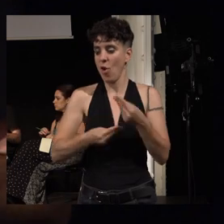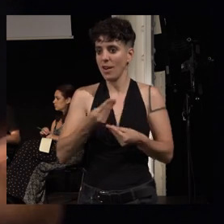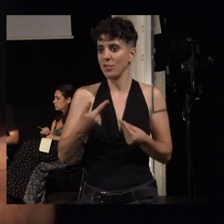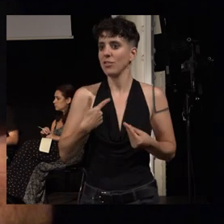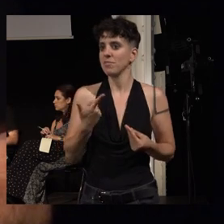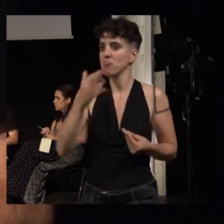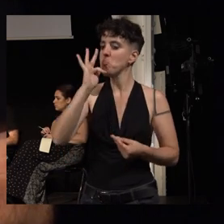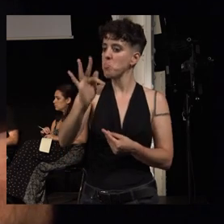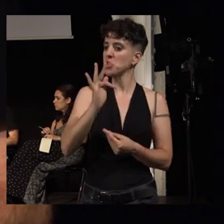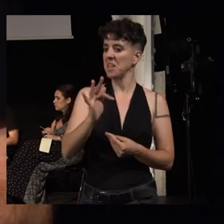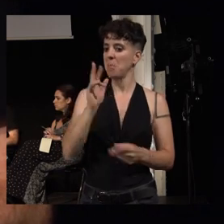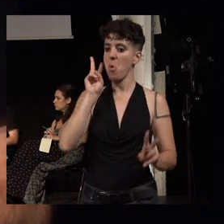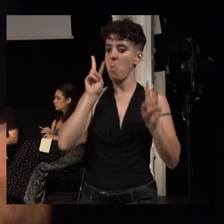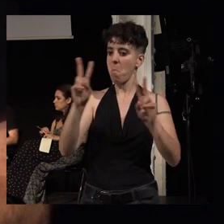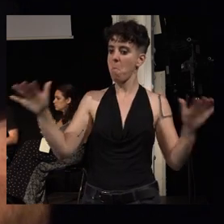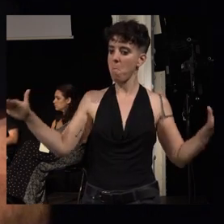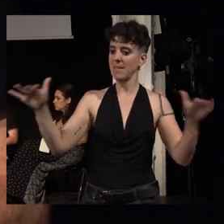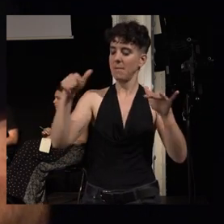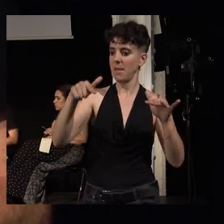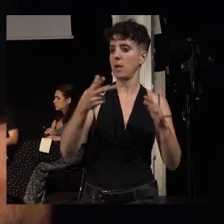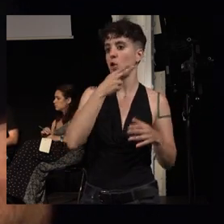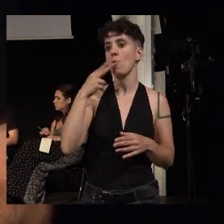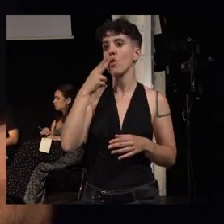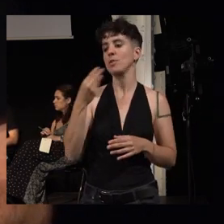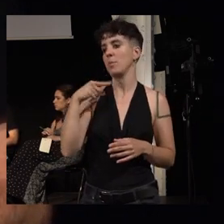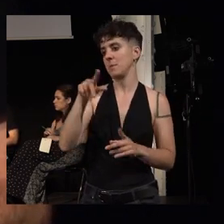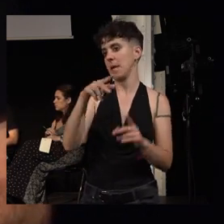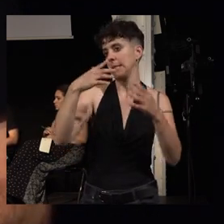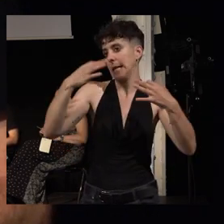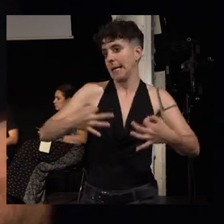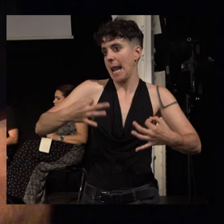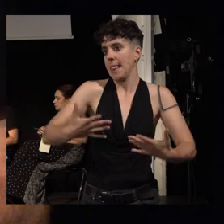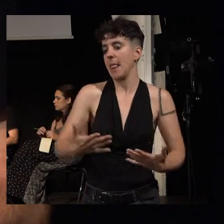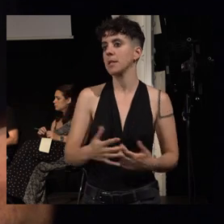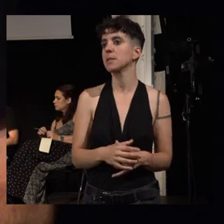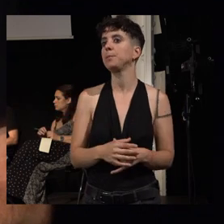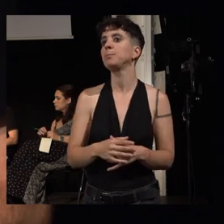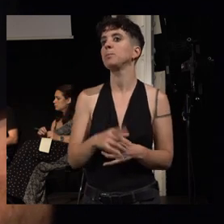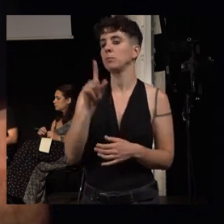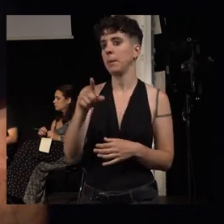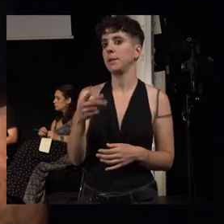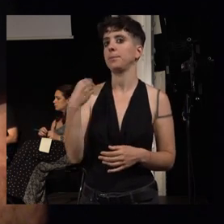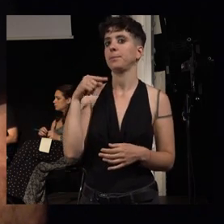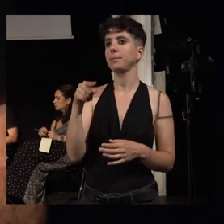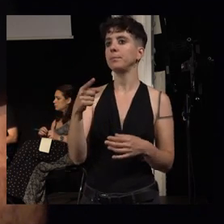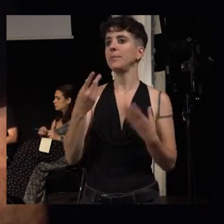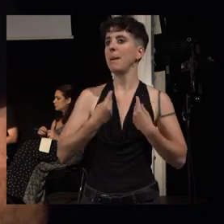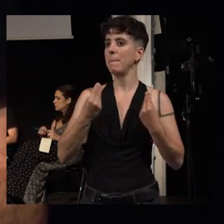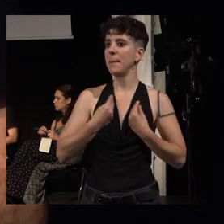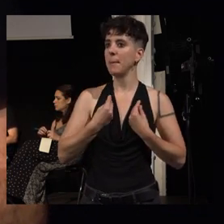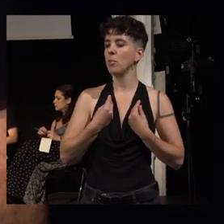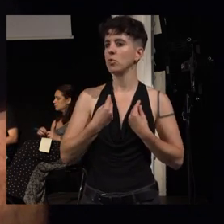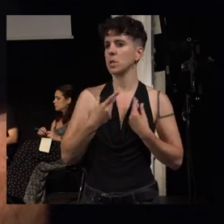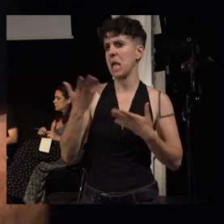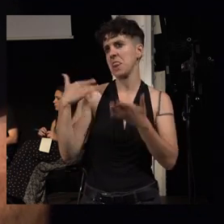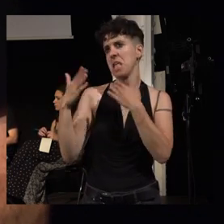ese compromiso por esas realidades, ¿no? Y también eso, pues decir lo mismo, vivimos desde